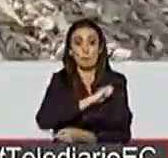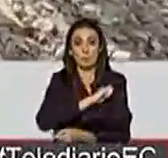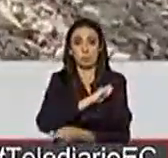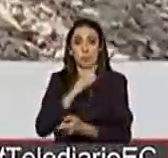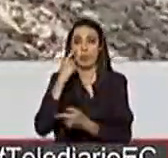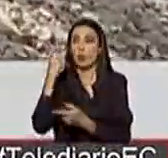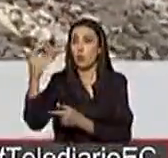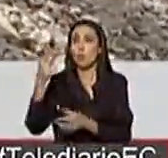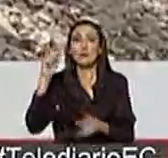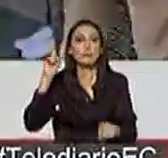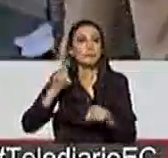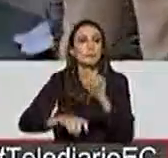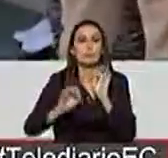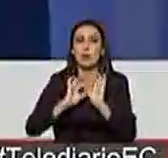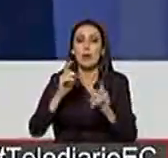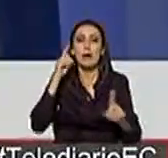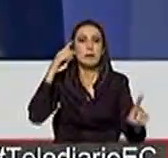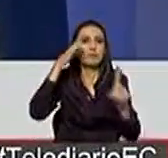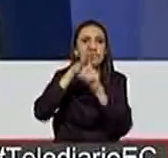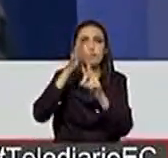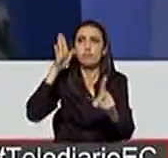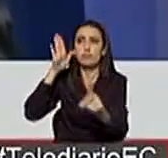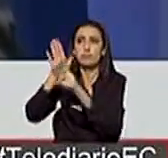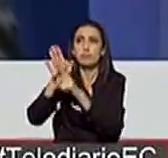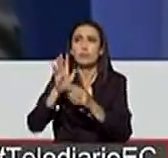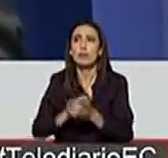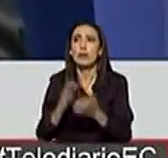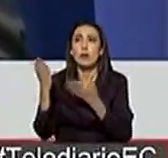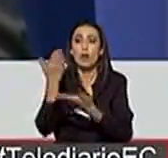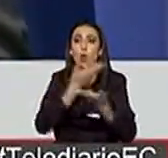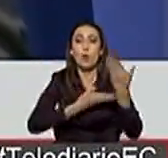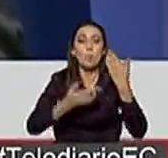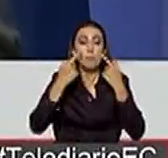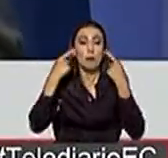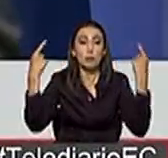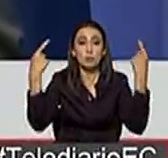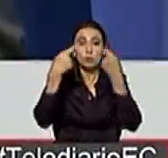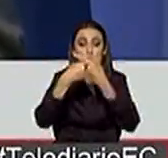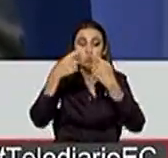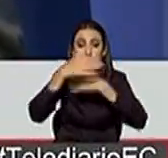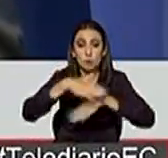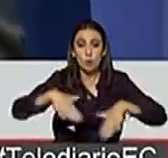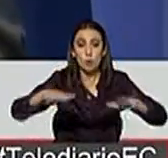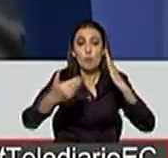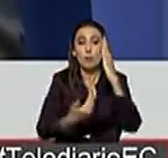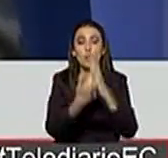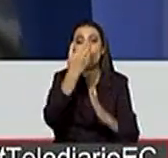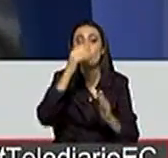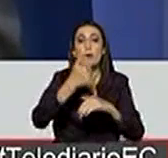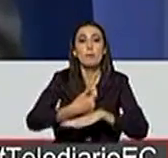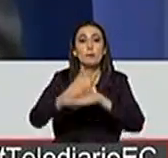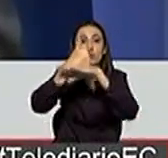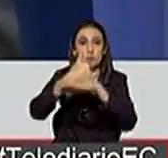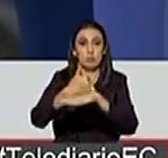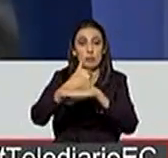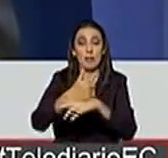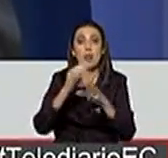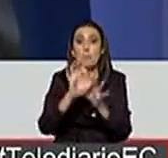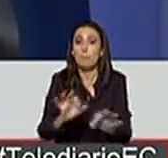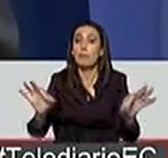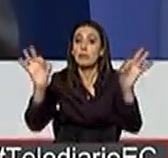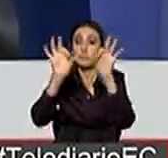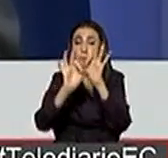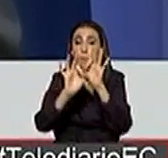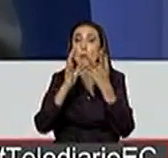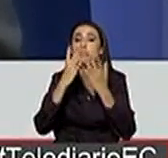calificó al fallo como venganza la sentencia del tribunal supremo contra los miembros del gobierno del parlamento y de las entidades sociales más importantes